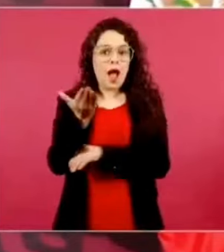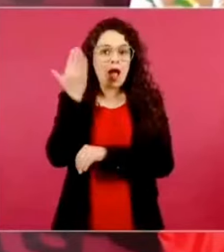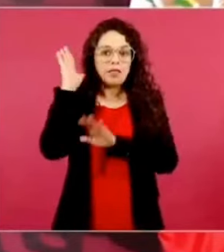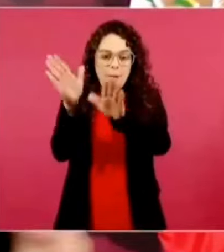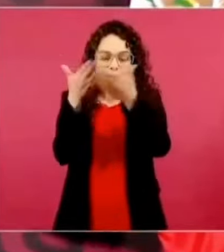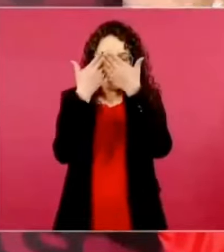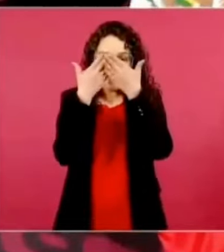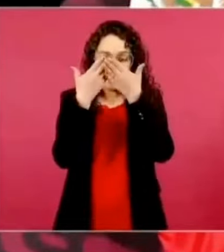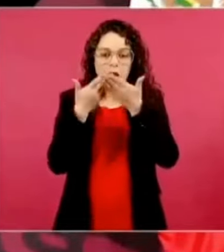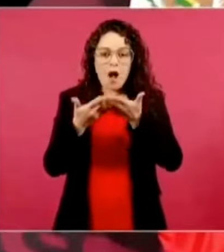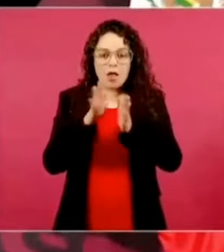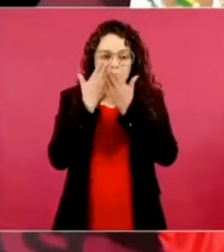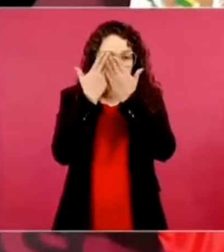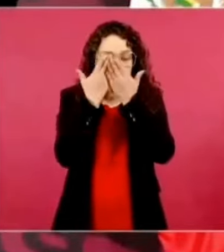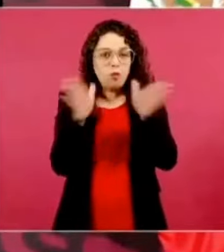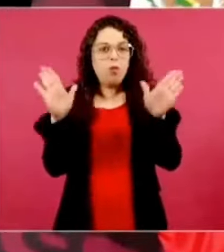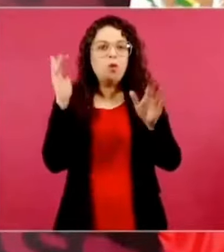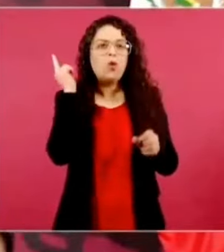cuando